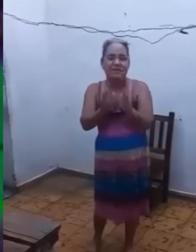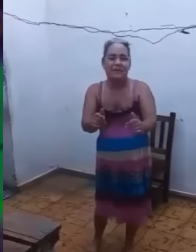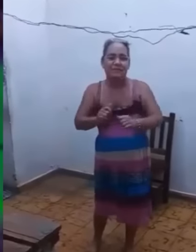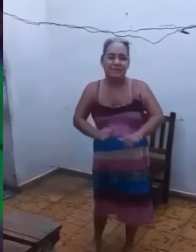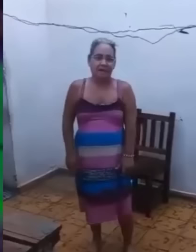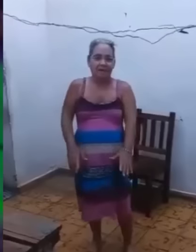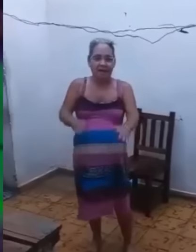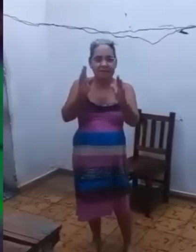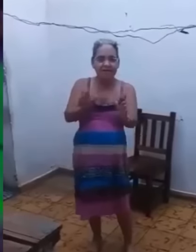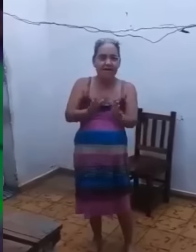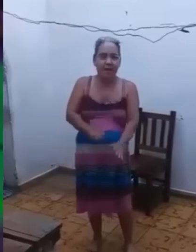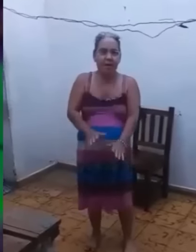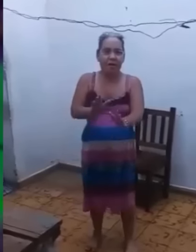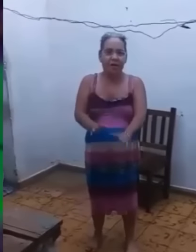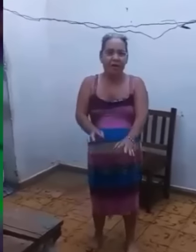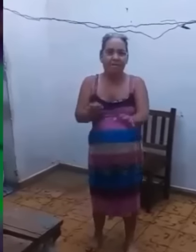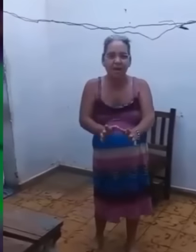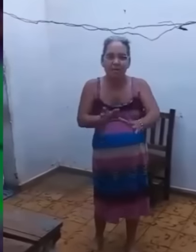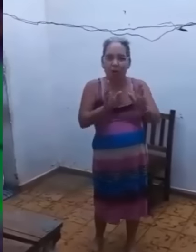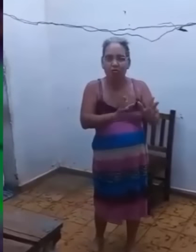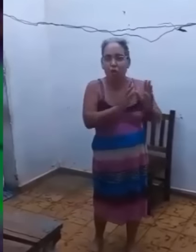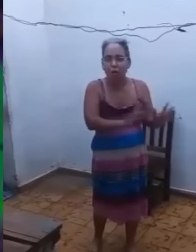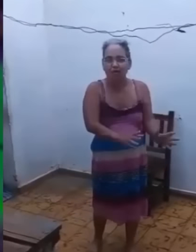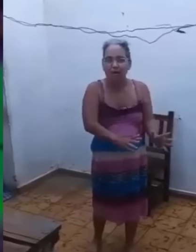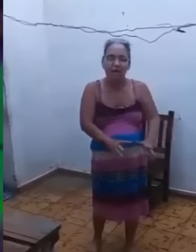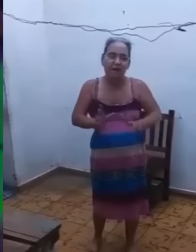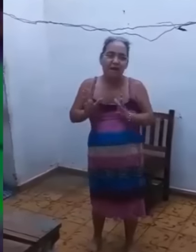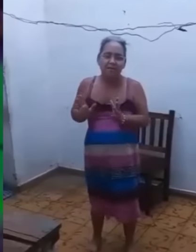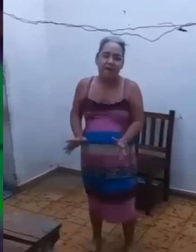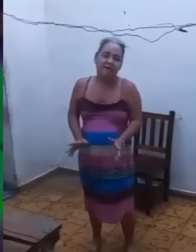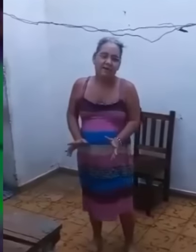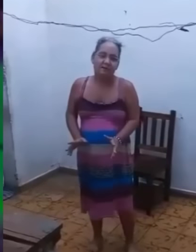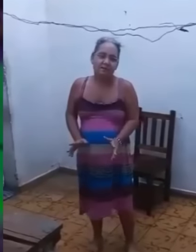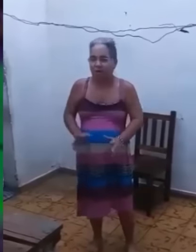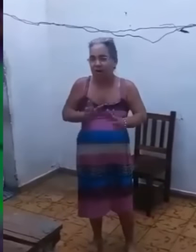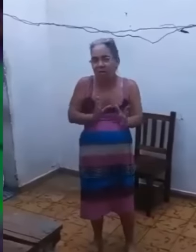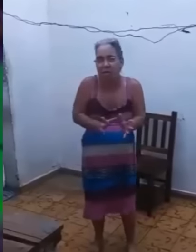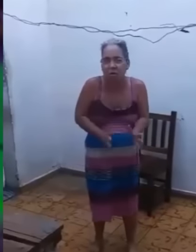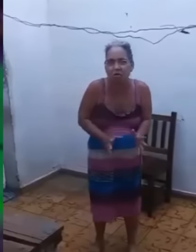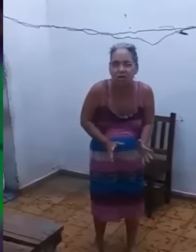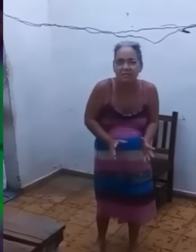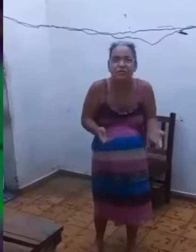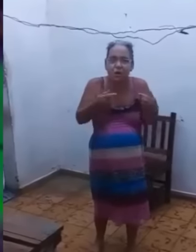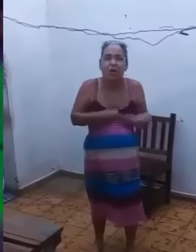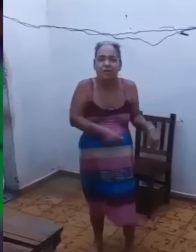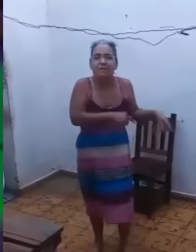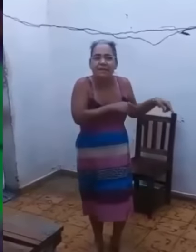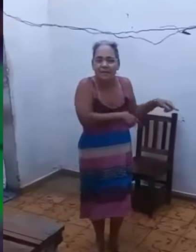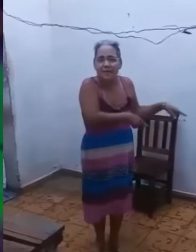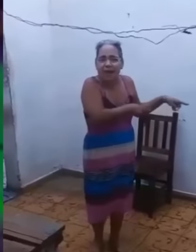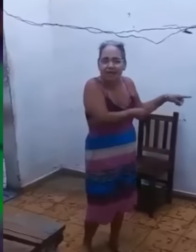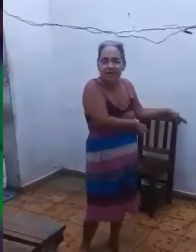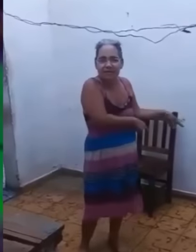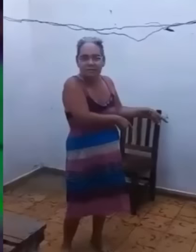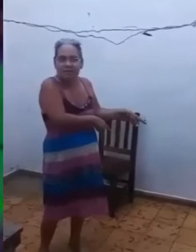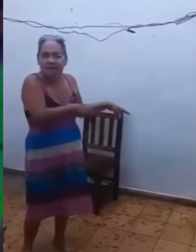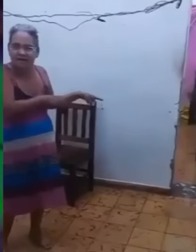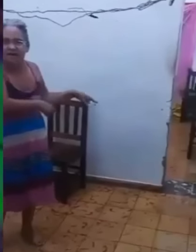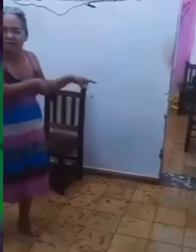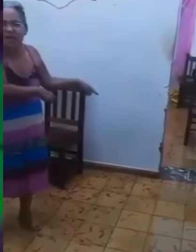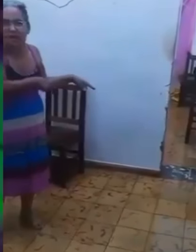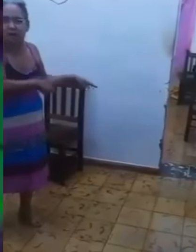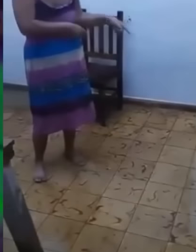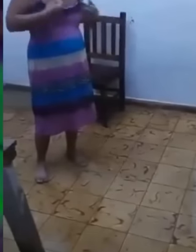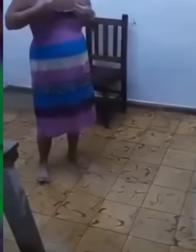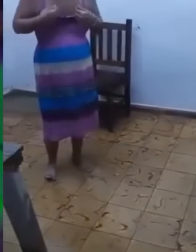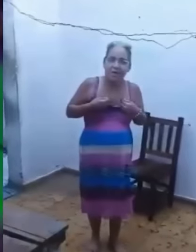tener paciencia. Paciencia porque no dejan que ahora ni pongan todos los materiales en la red de mi casa. Porque el Estado no lo tiene. Tengo que tener paciencia así. Mi